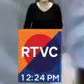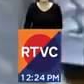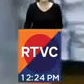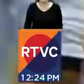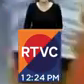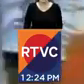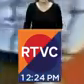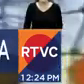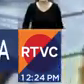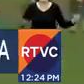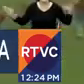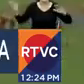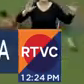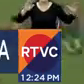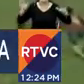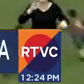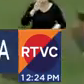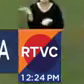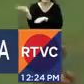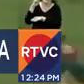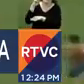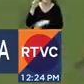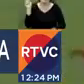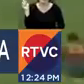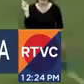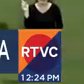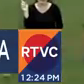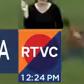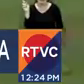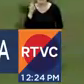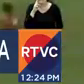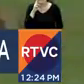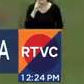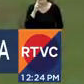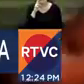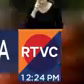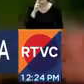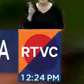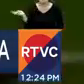Como arquero está el gran René Higuita, dueño del arco colombiano en los años 80,